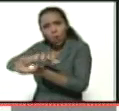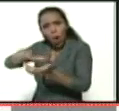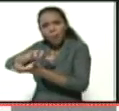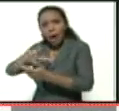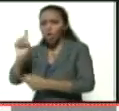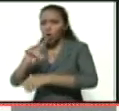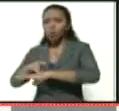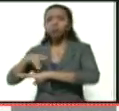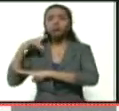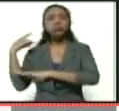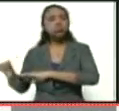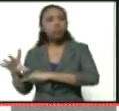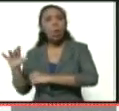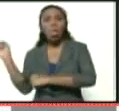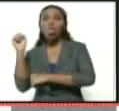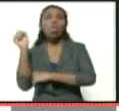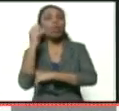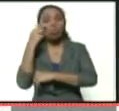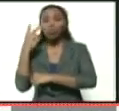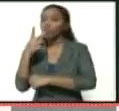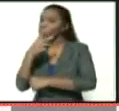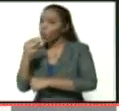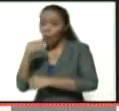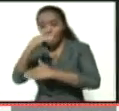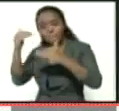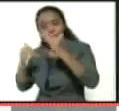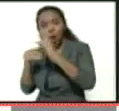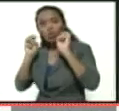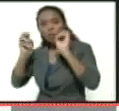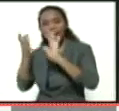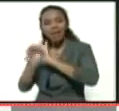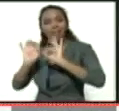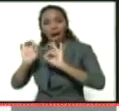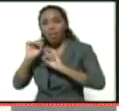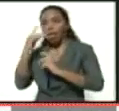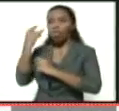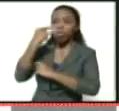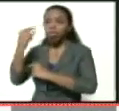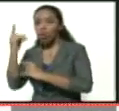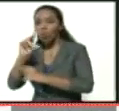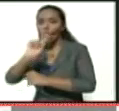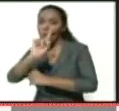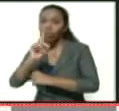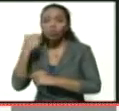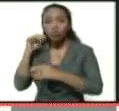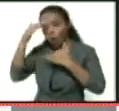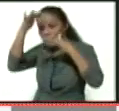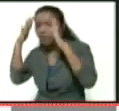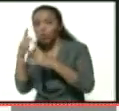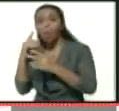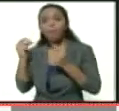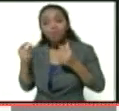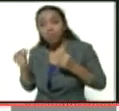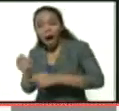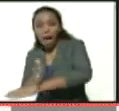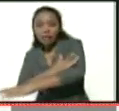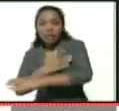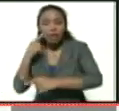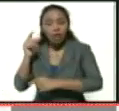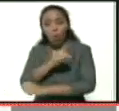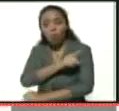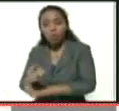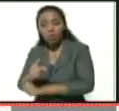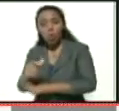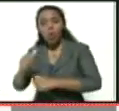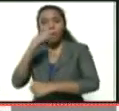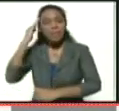nos dejemos nosotros distraer, bajo ninguna circunstancia distraer. La Fuerza Armada Nacional Bolivariana, en cumplimiento de todas sus labores